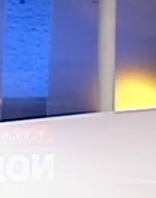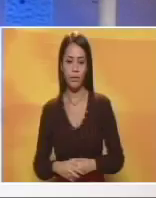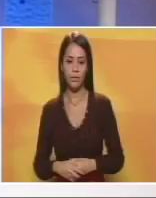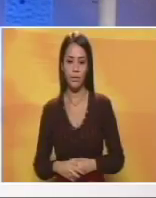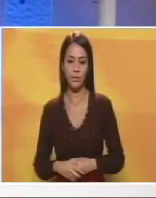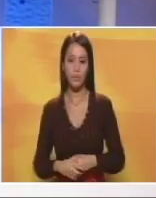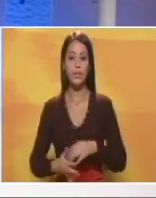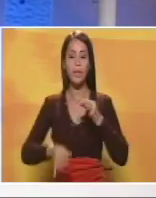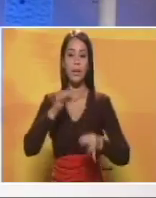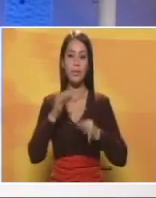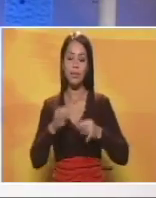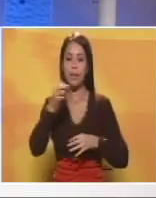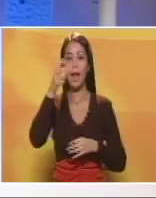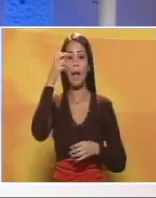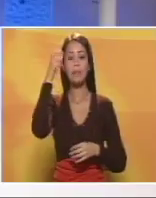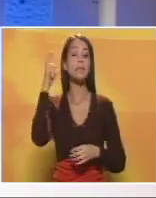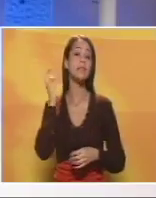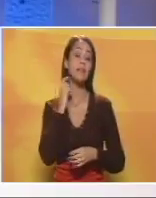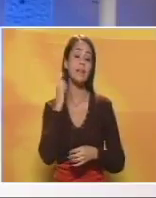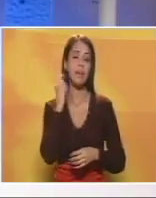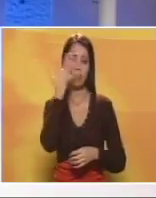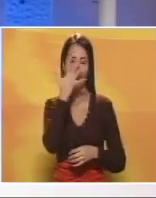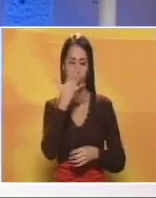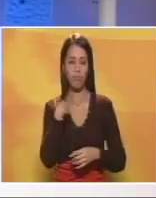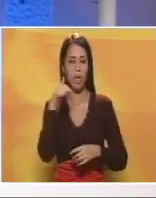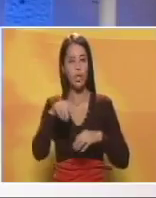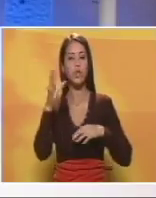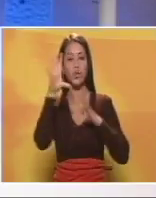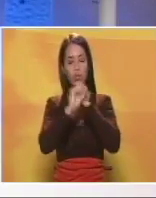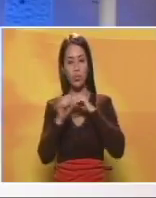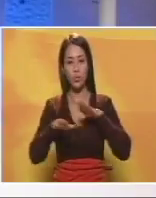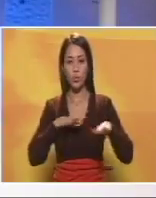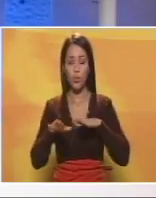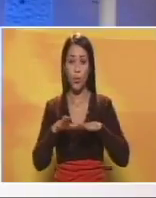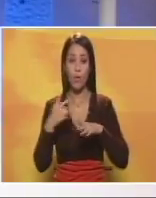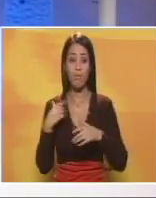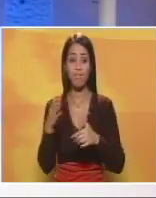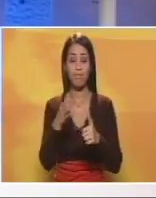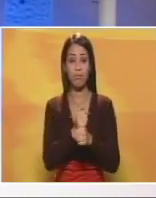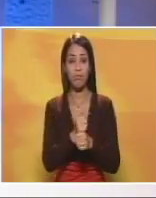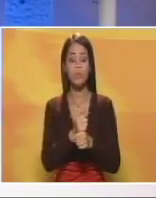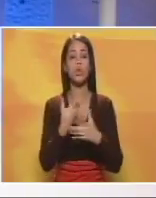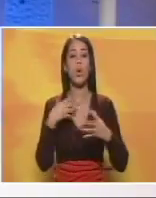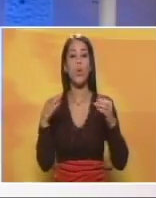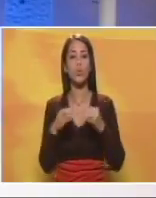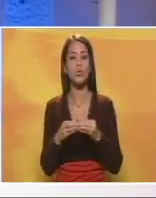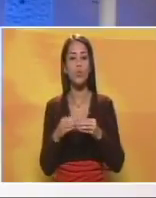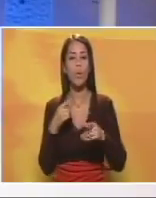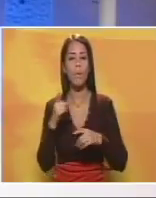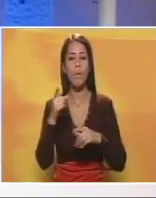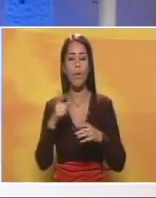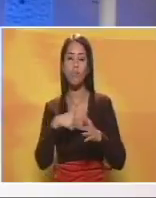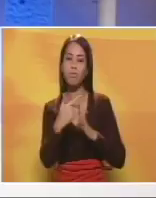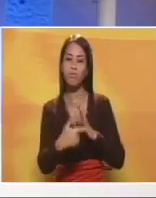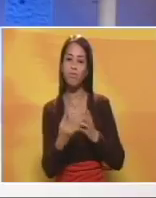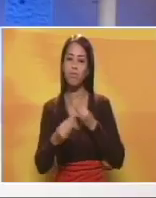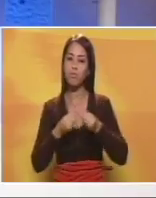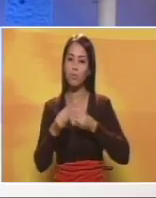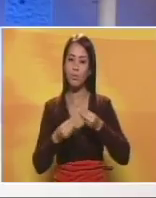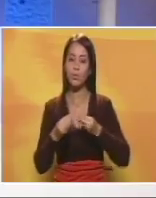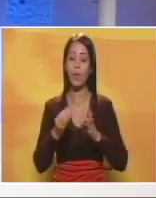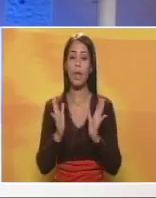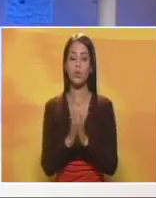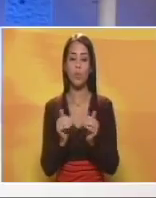Continuamos. El fiscal general Tarek William Saab informó que la noche de este jueves fue desmantelada una red de narcotráfico que operaba desde el estado de Anzoátegui hacia